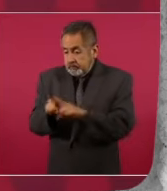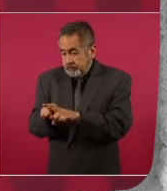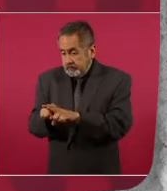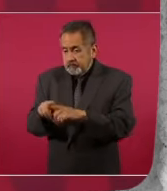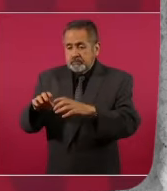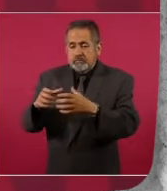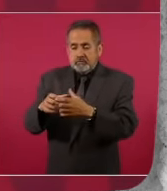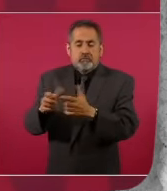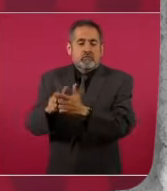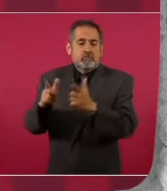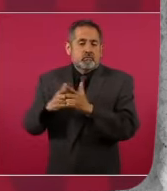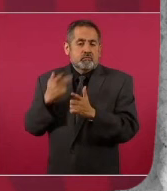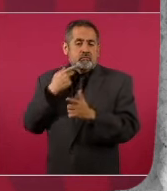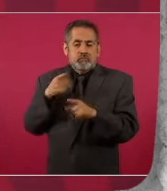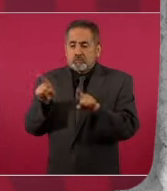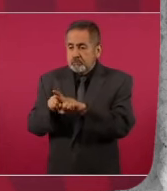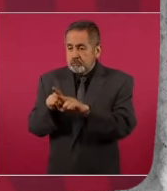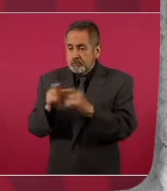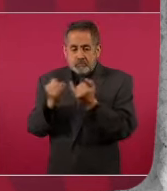el mismo partido,